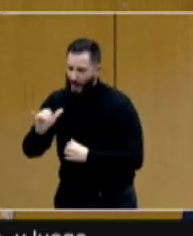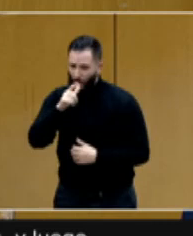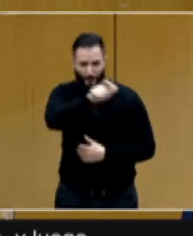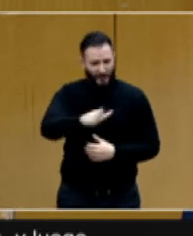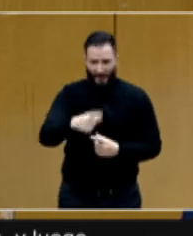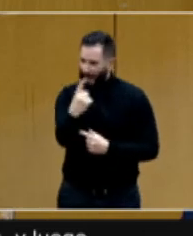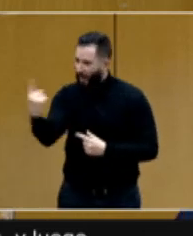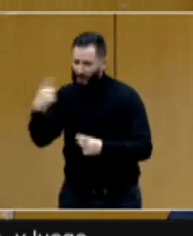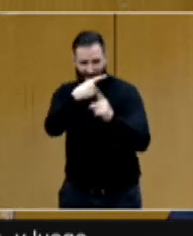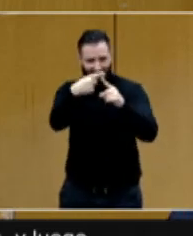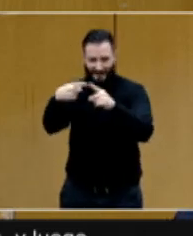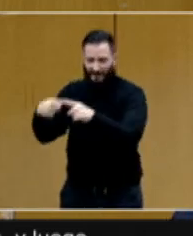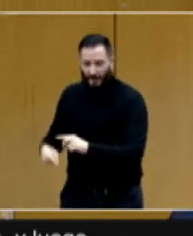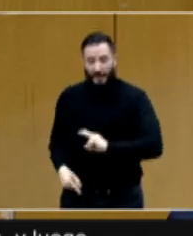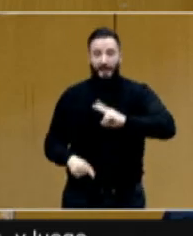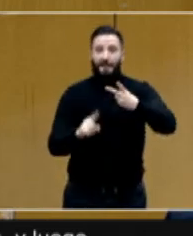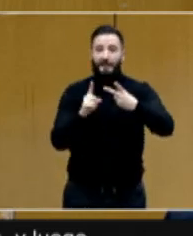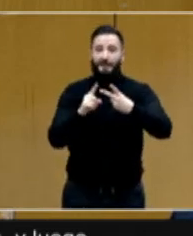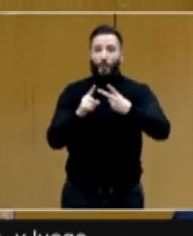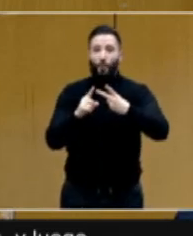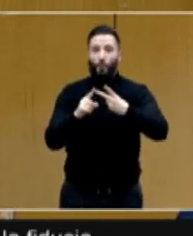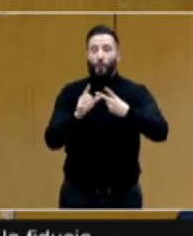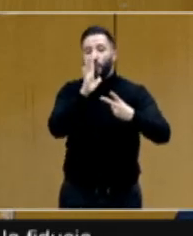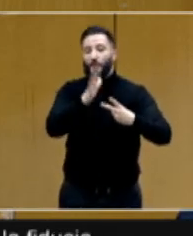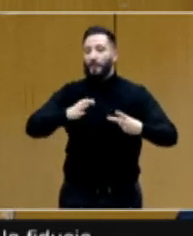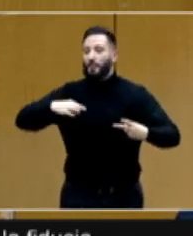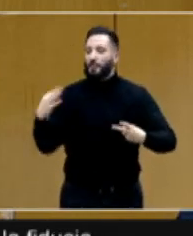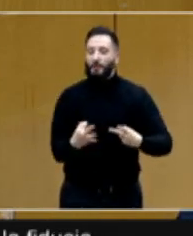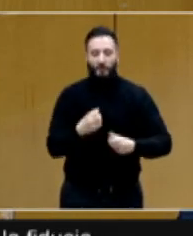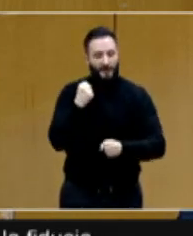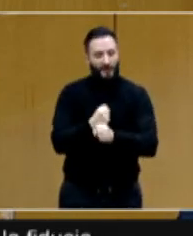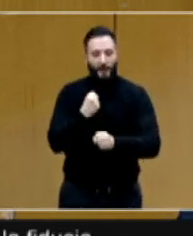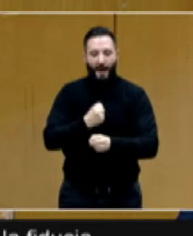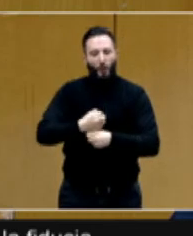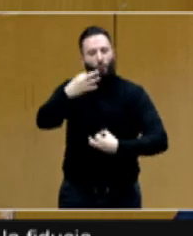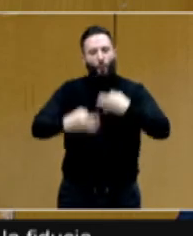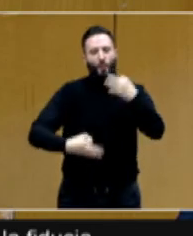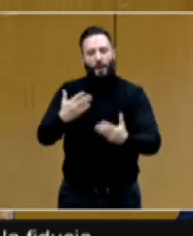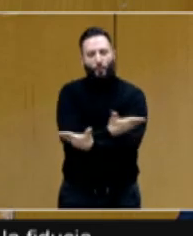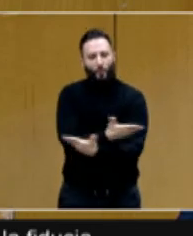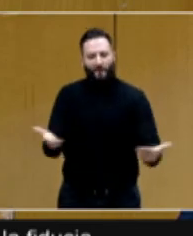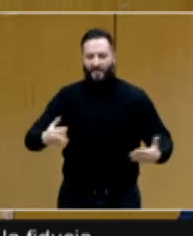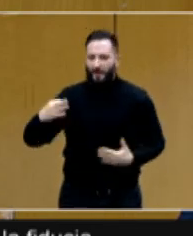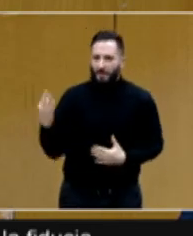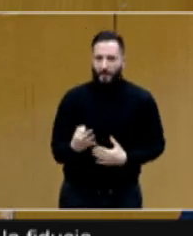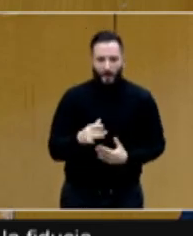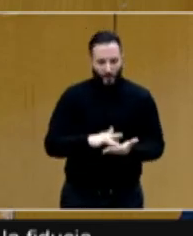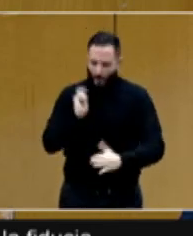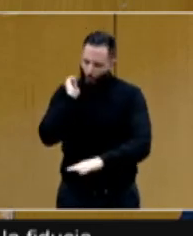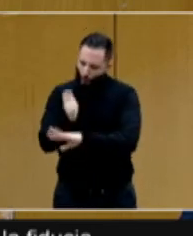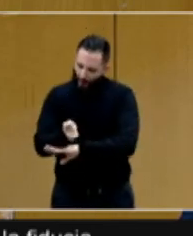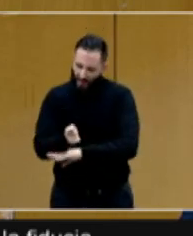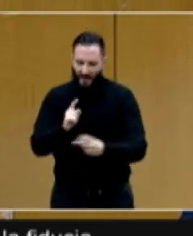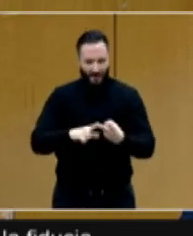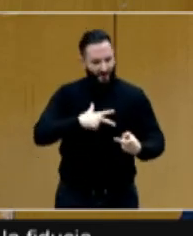segundo que hay que confiar en los operadores jurídicos en los operadores jurídicos en los jueces en los fiscales en los